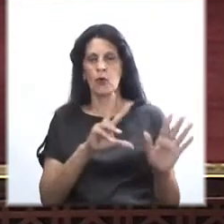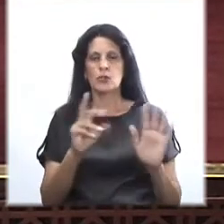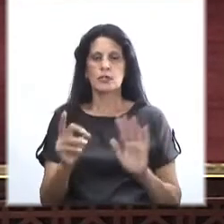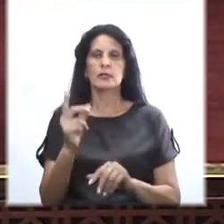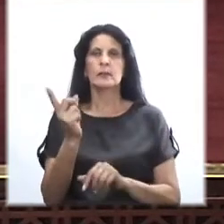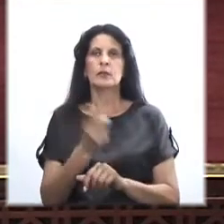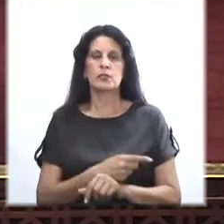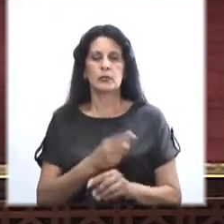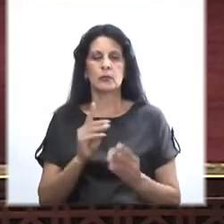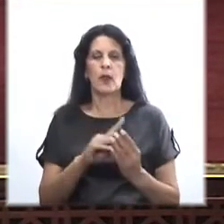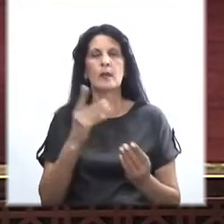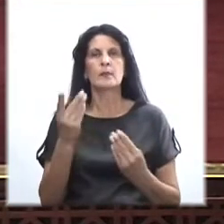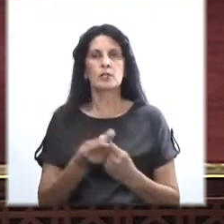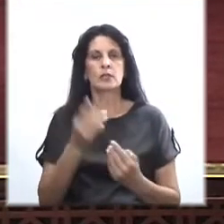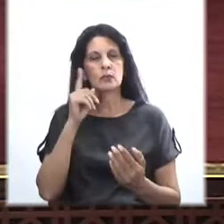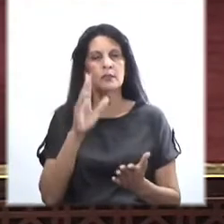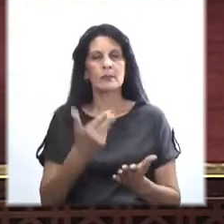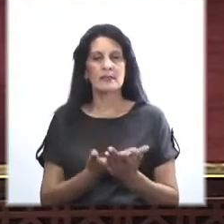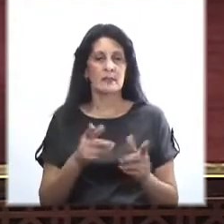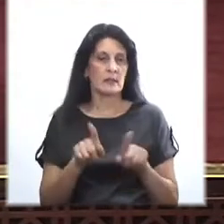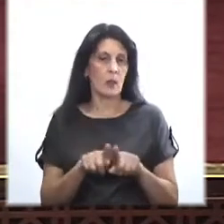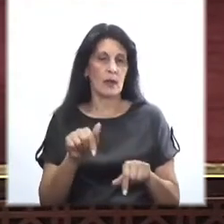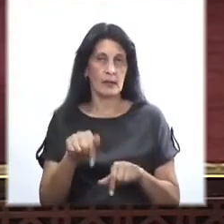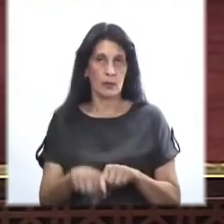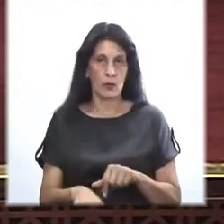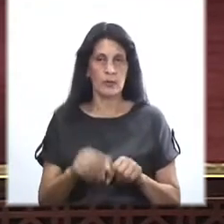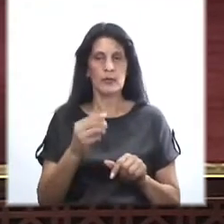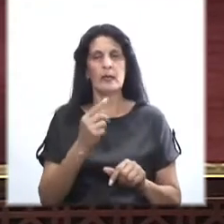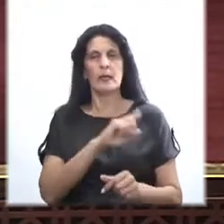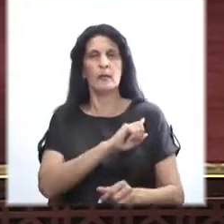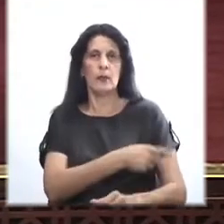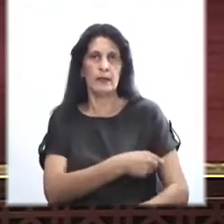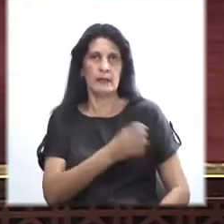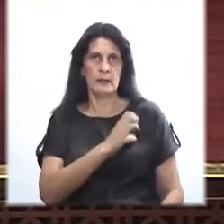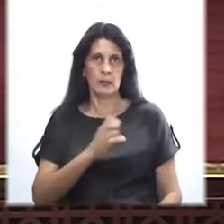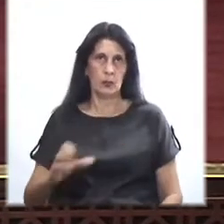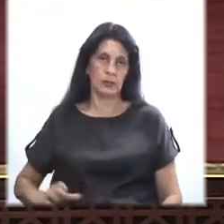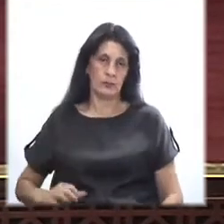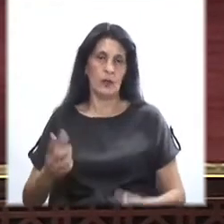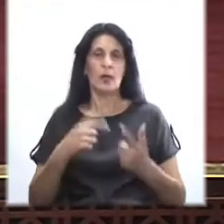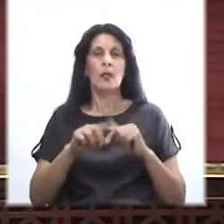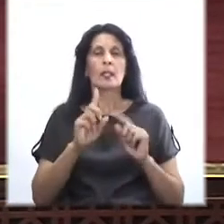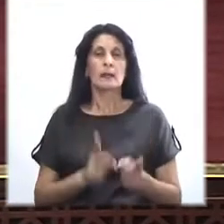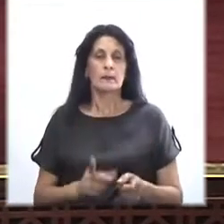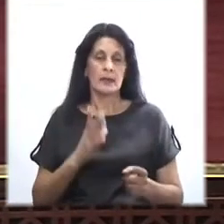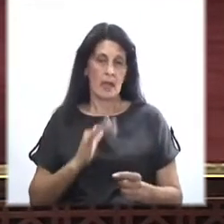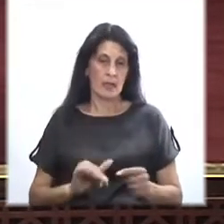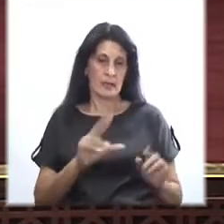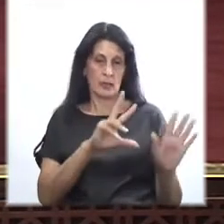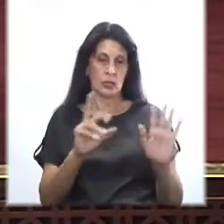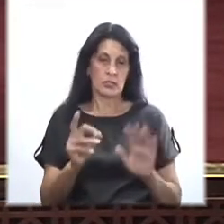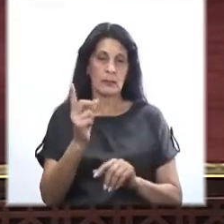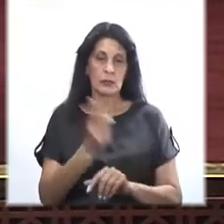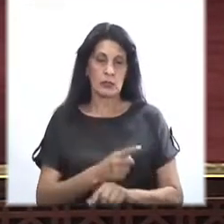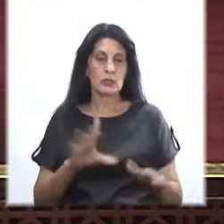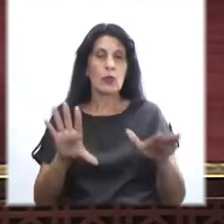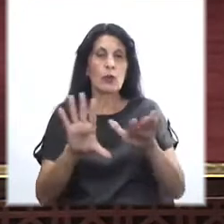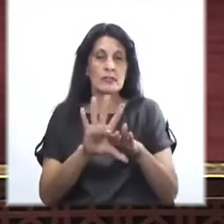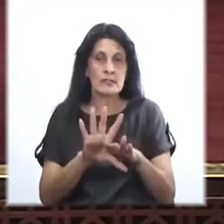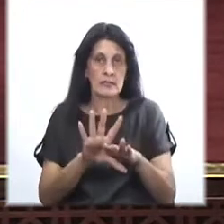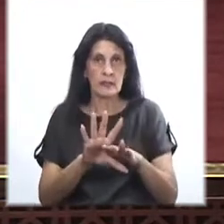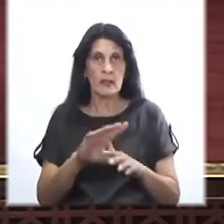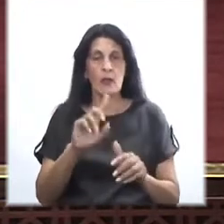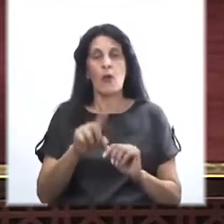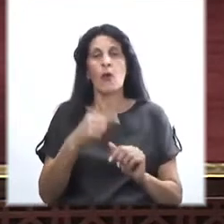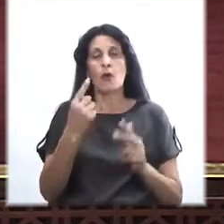al proyecto que está presentando hoy el Poder Ejecutivo. También hay una realidad que de ese 80% coinciden otros